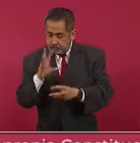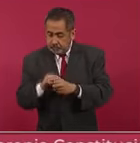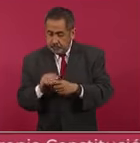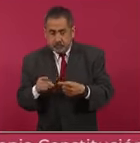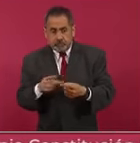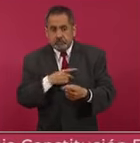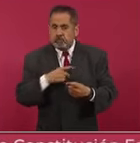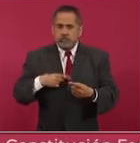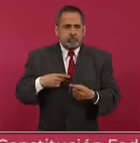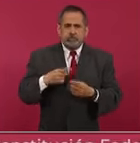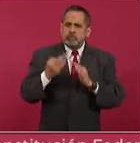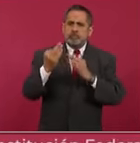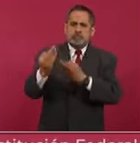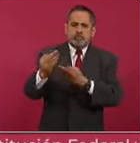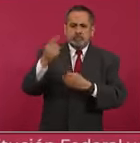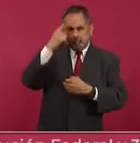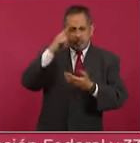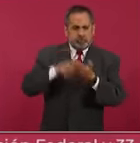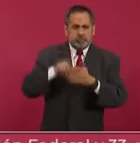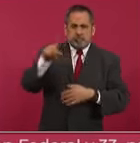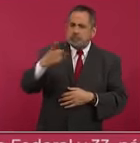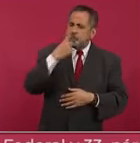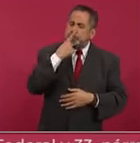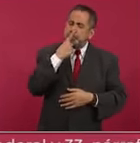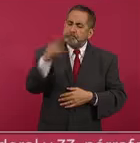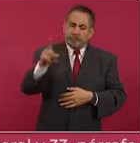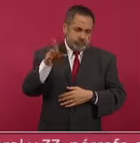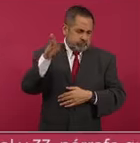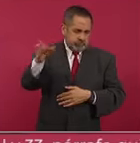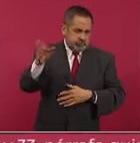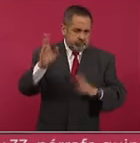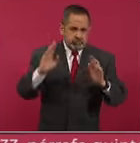deben de presentar una denuncia